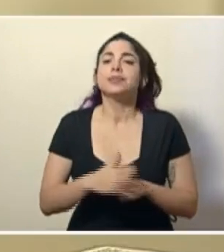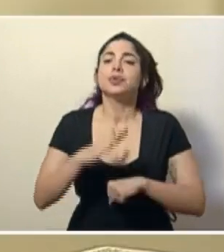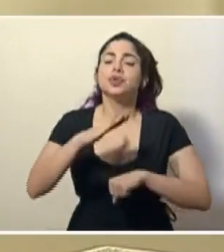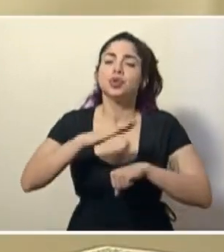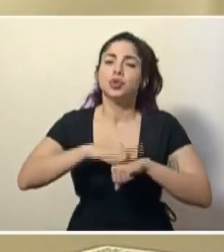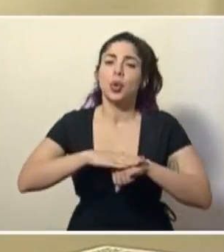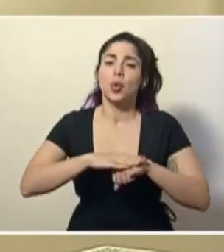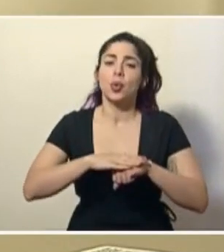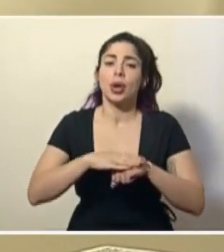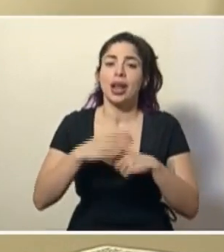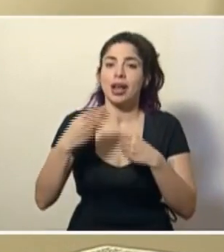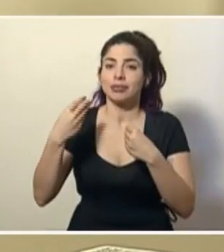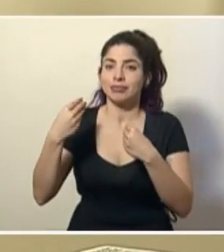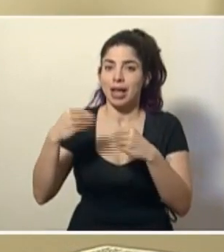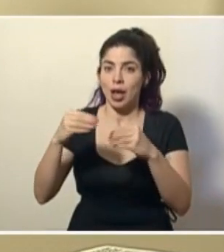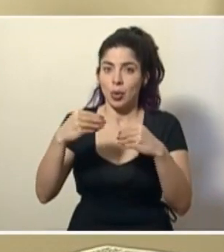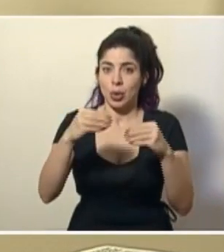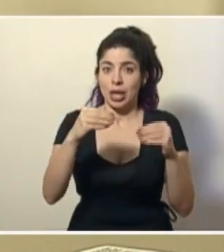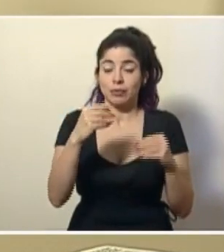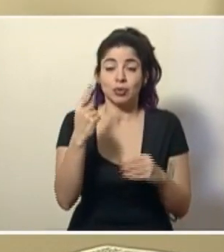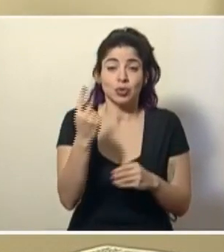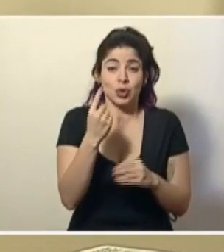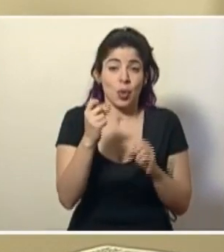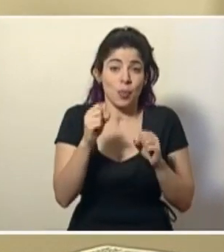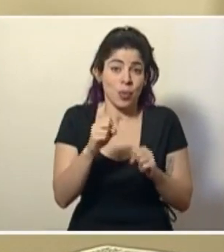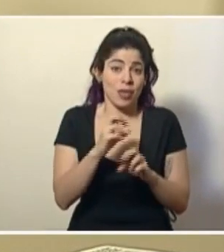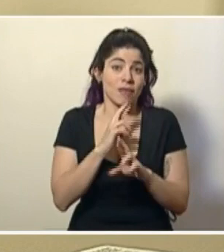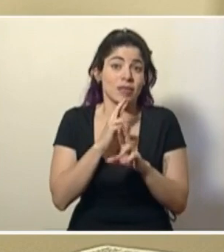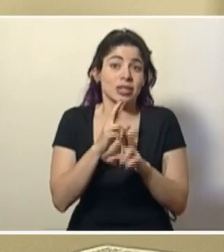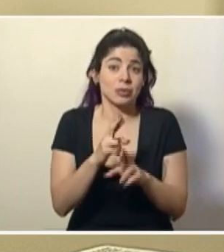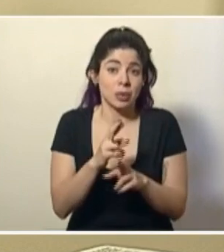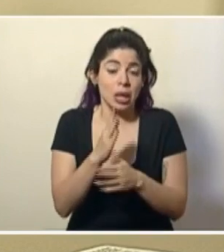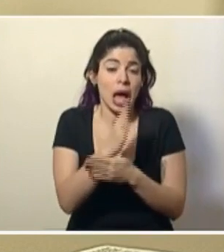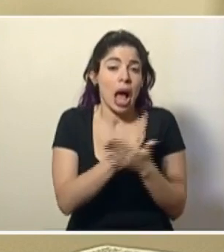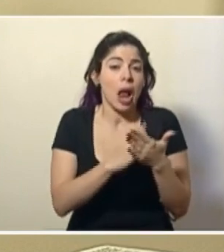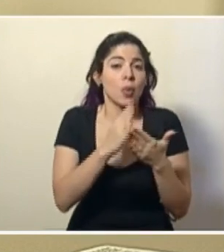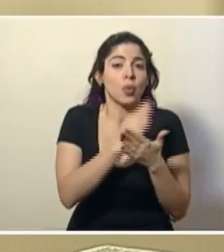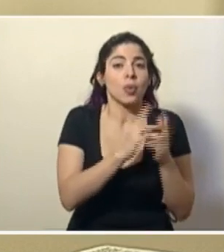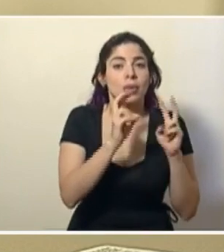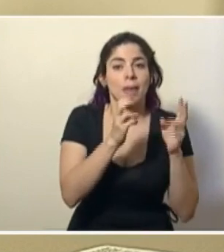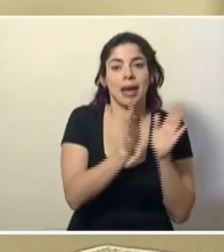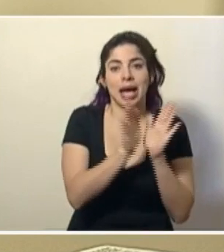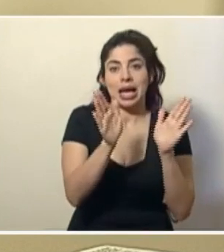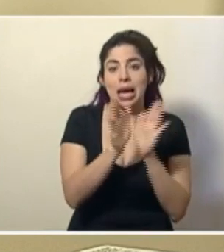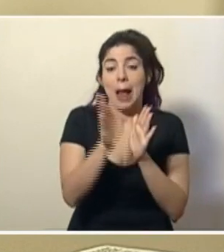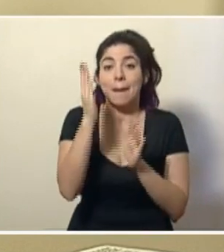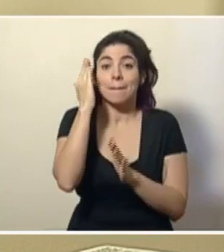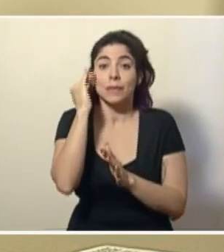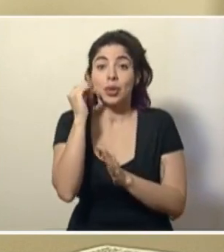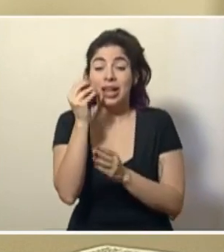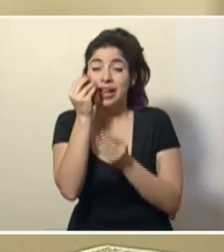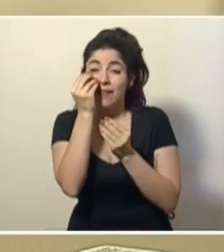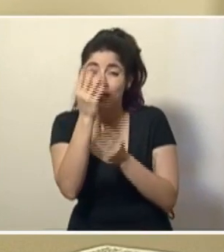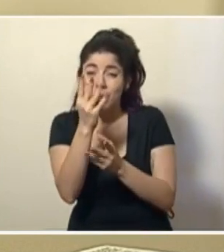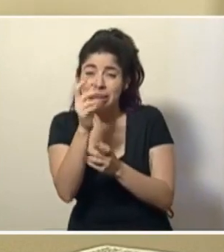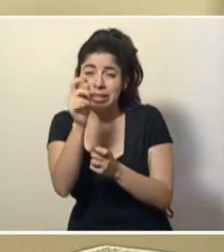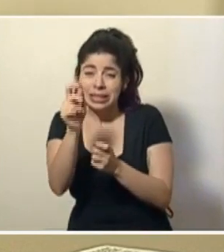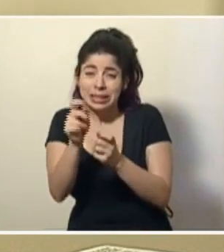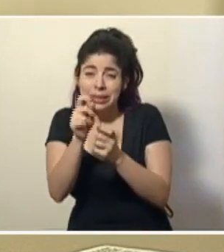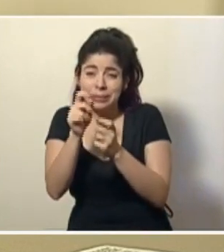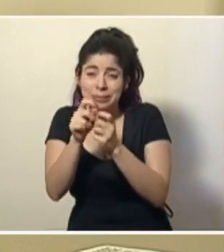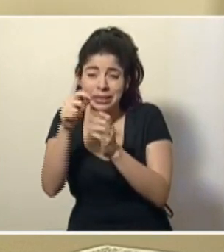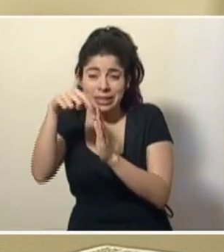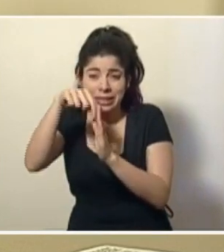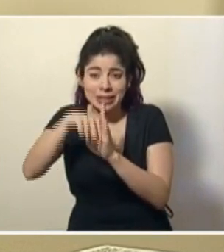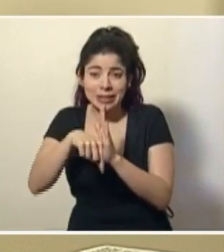sobre las adjudicaciones, solo puedo contestar con algunas generalidades porque los datos específicos